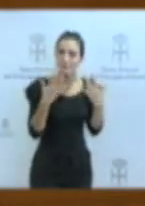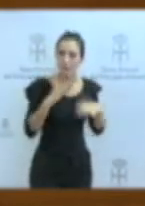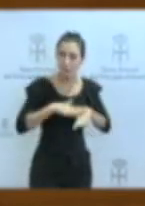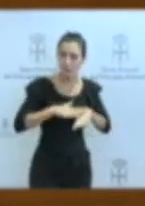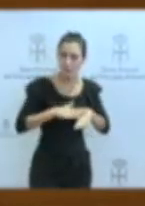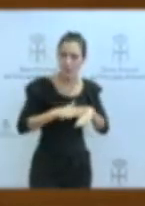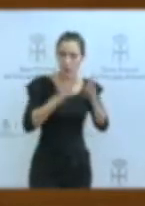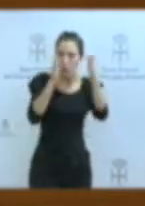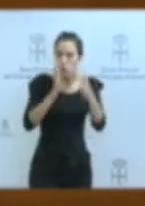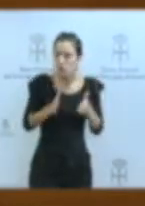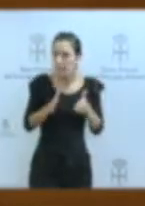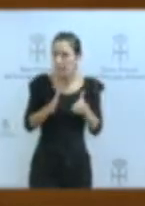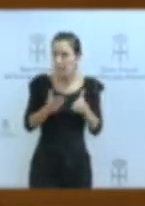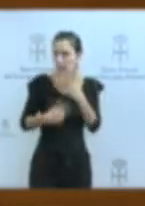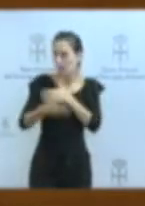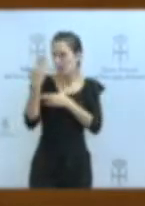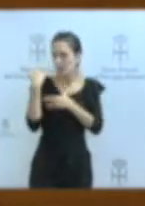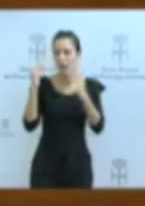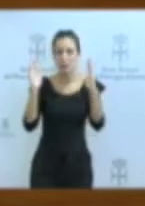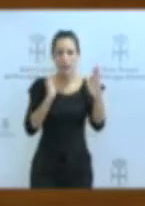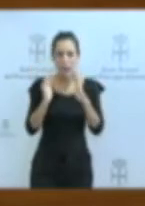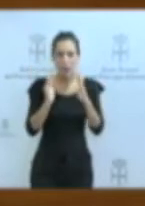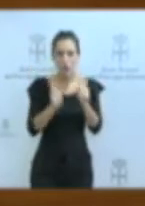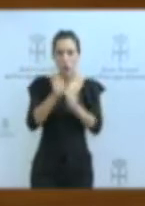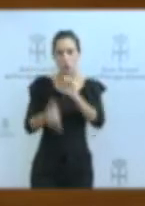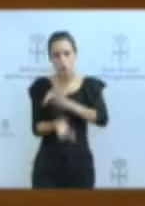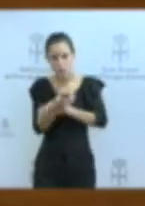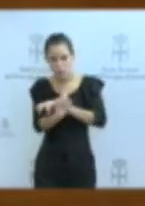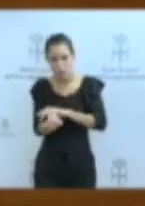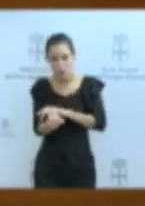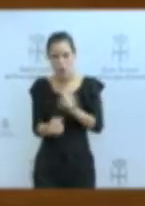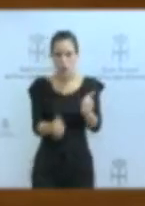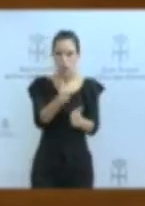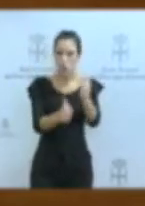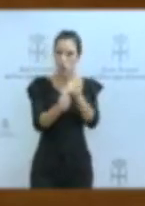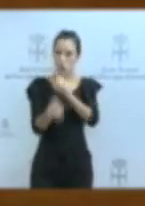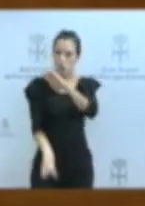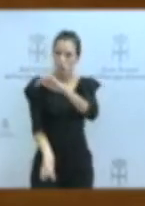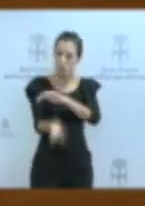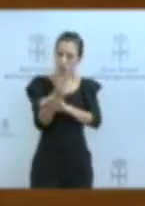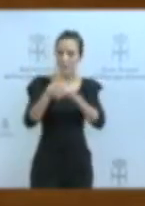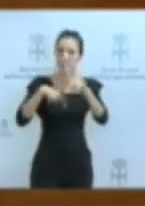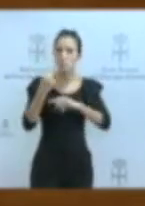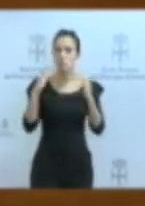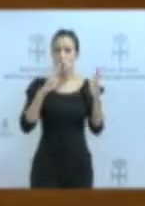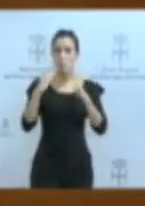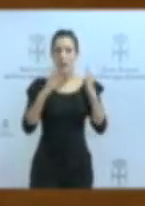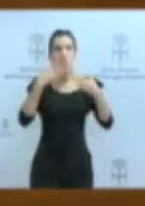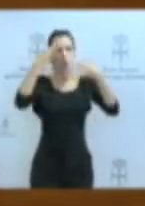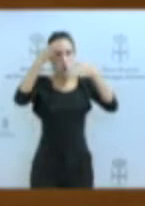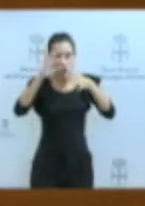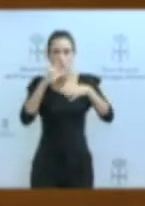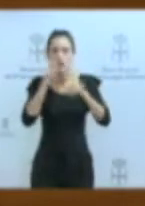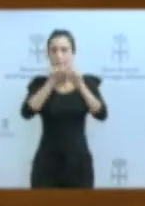plazo? ¿Sacó el concurso previamente y dio un plazo razonable para que todas las empresas pudieran optar a presentarse a estos concursos? Y luego otra cosa. El otro